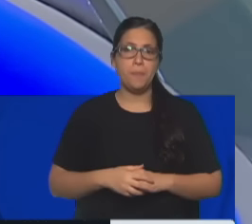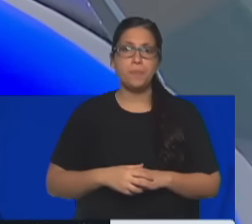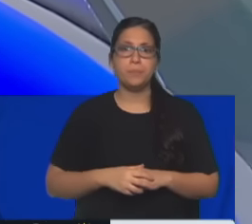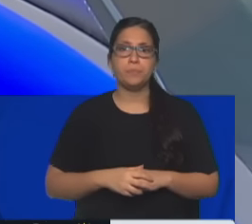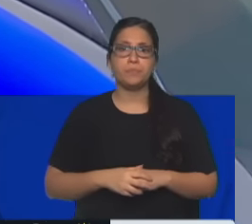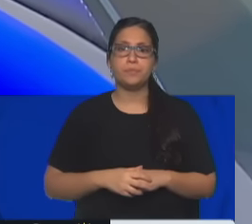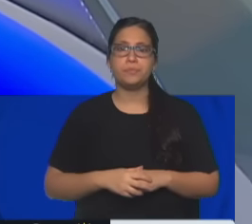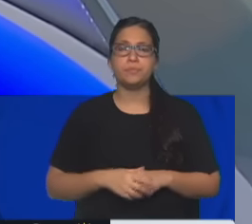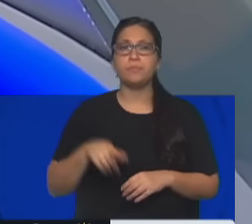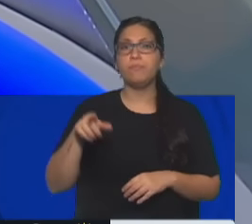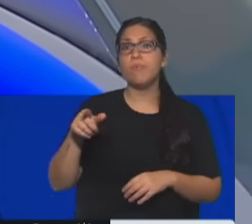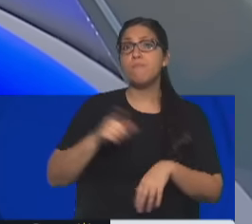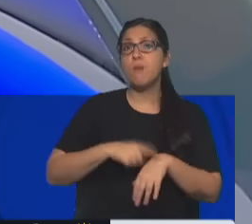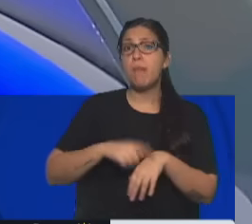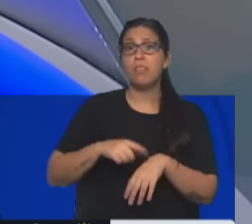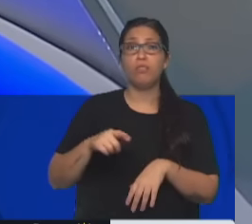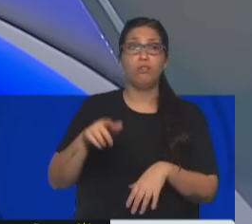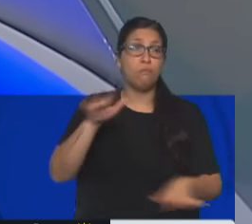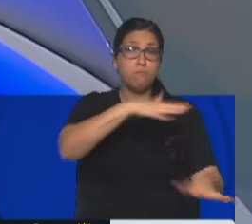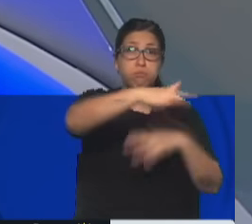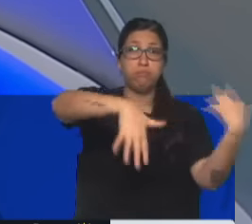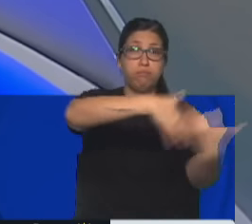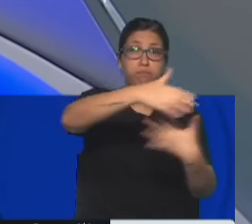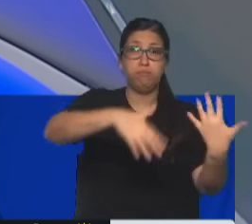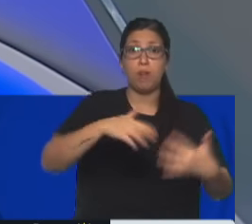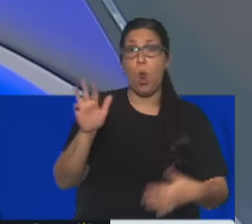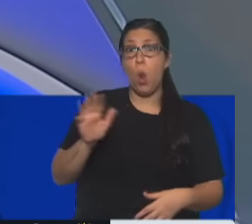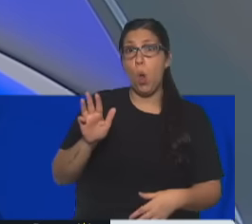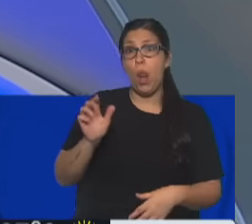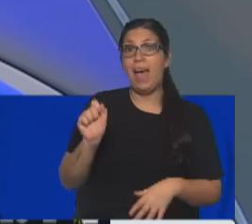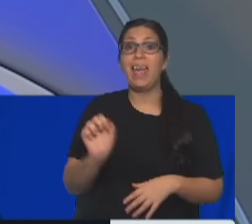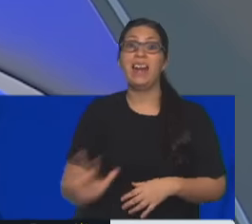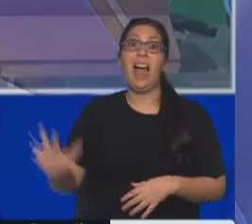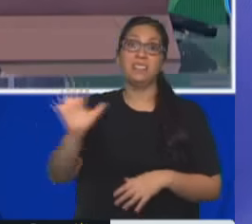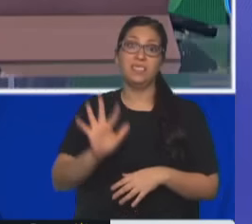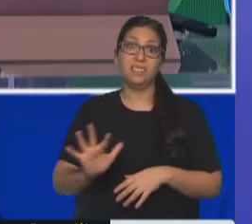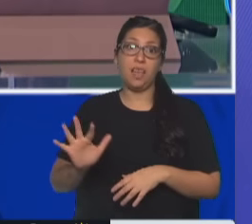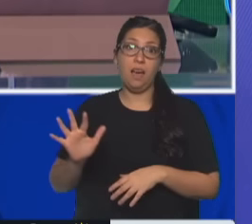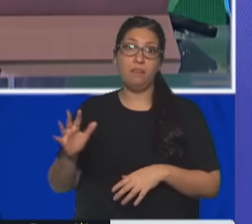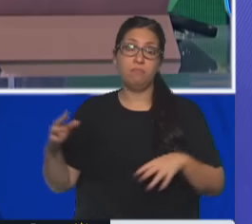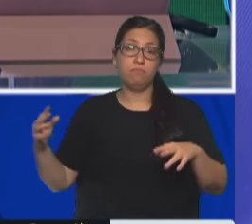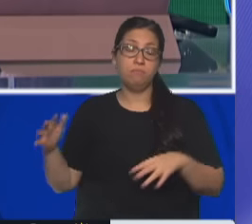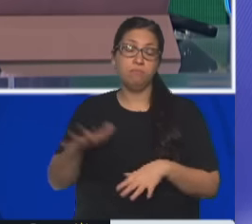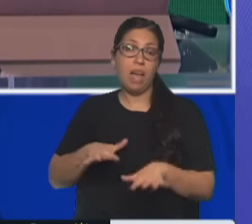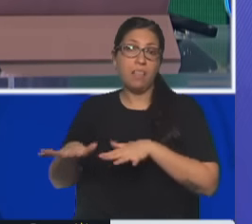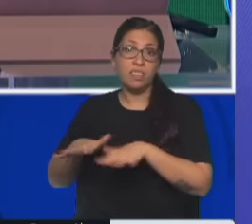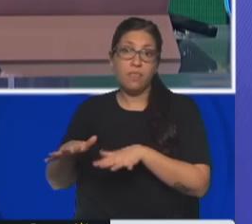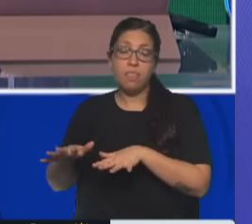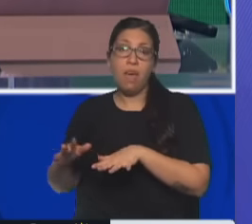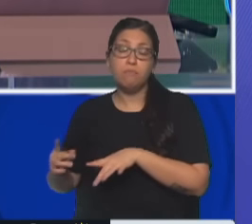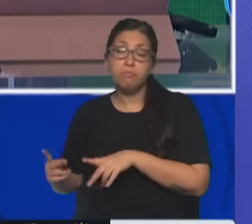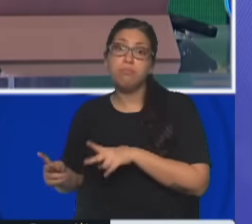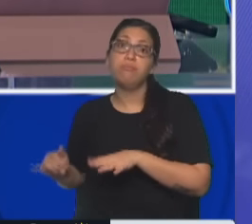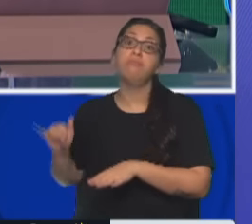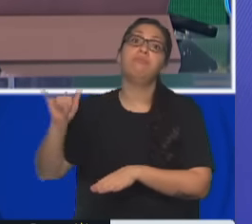allá de que él estaba en viaje en el momento en el que todo esto sucedió. Estaba en Asia, estaba volviendo, de hecho estaba en pleno vuelo, pero pasó casi un día